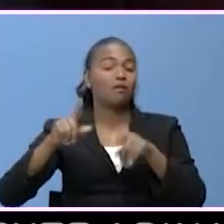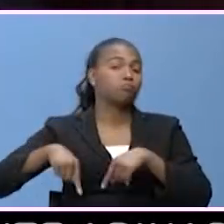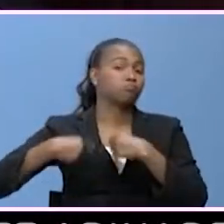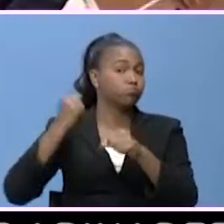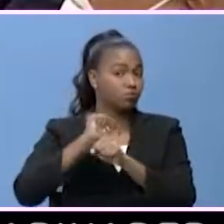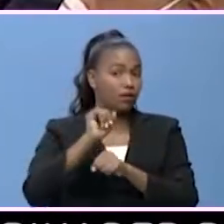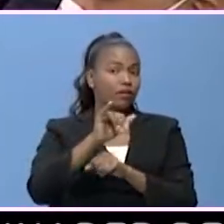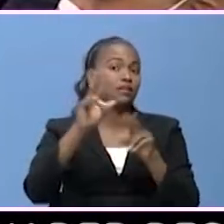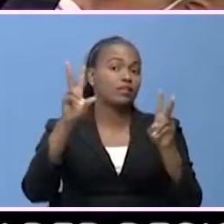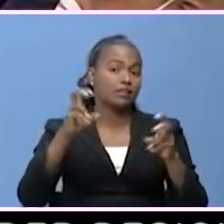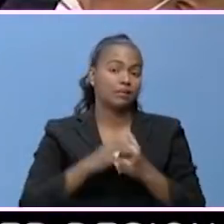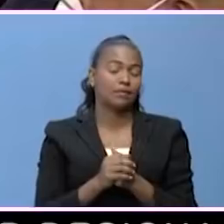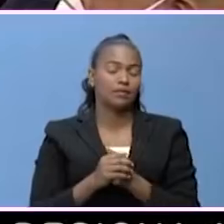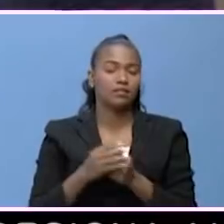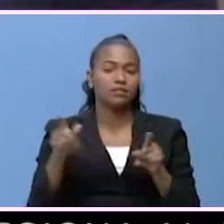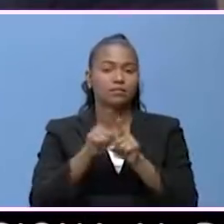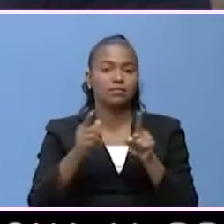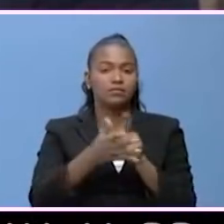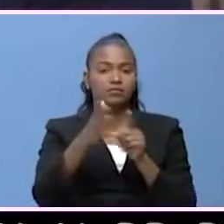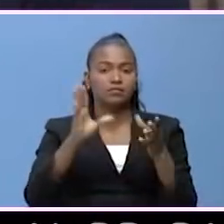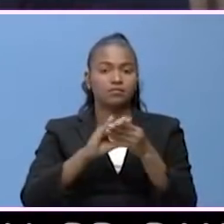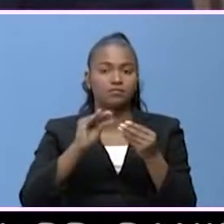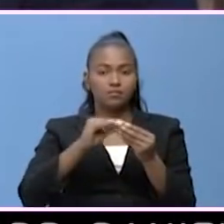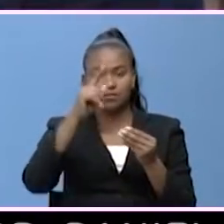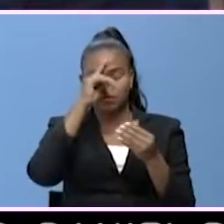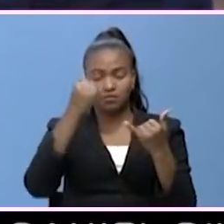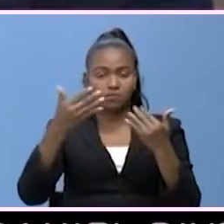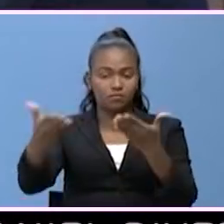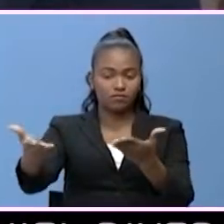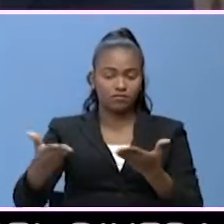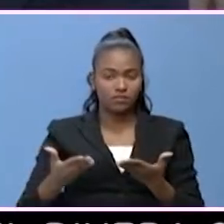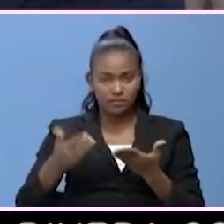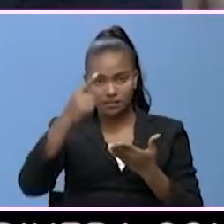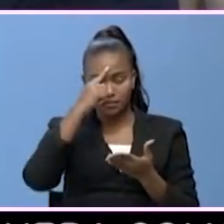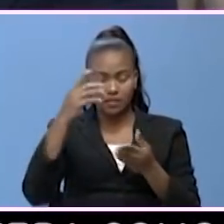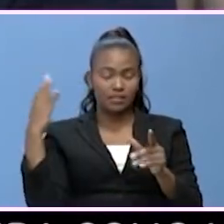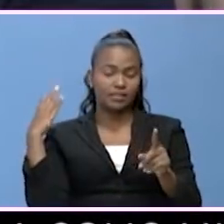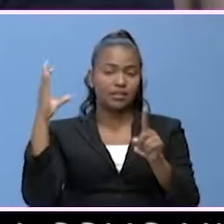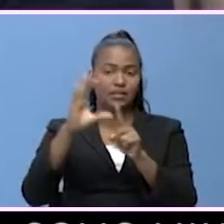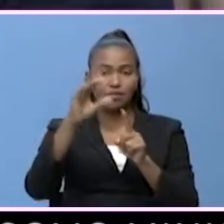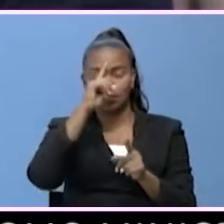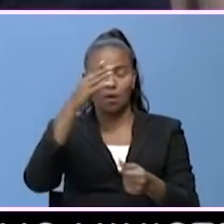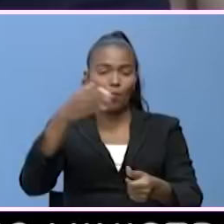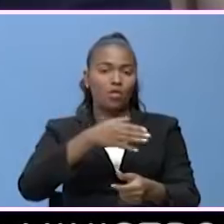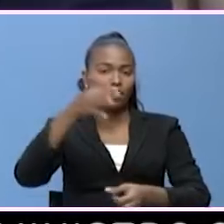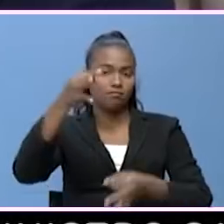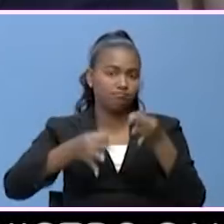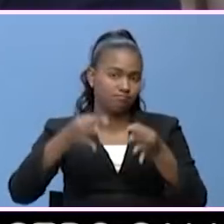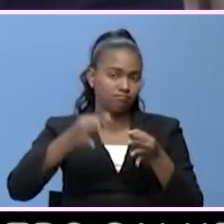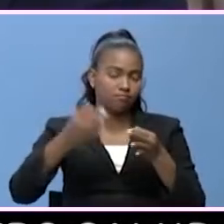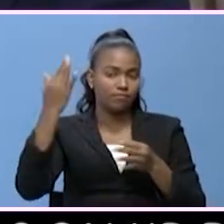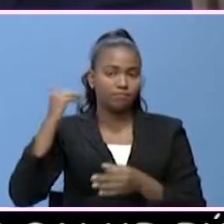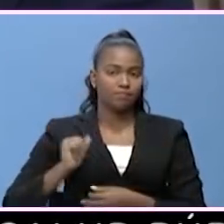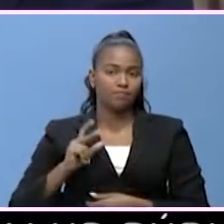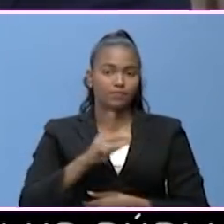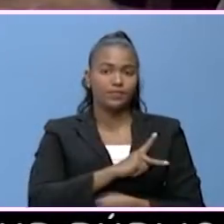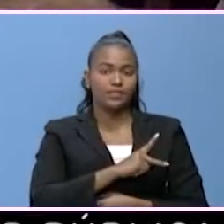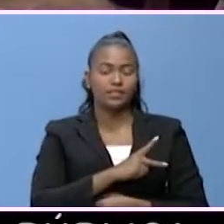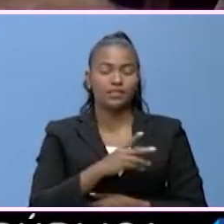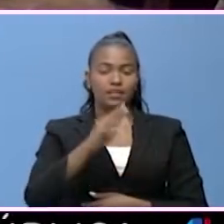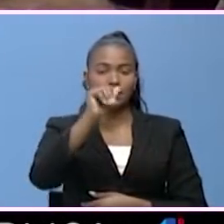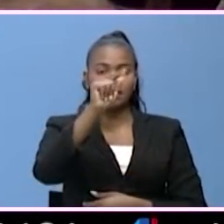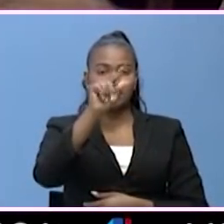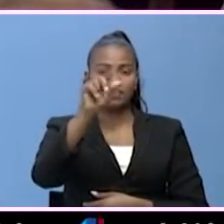En otro orden, los congresistas hablaron sobre el particular en medio del recibimiento del enlace designado por el Poder Ejecutivo, el exdiputado Ovi